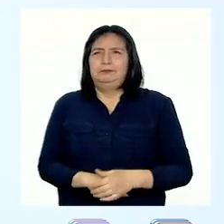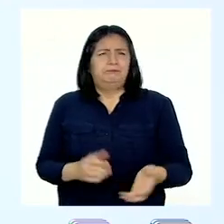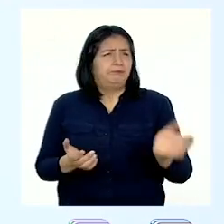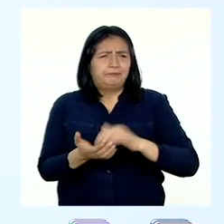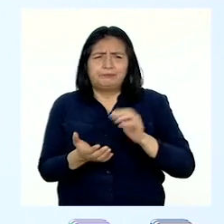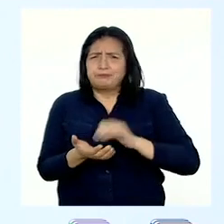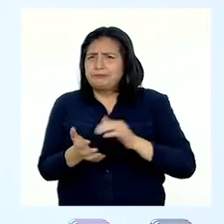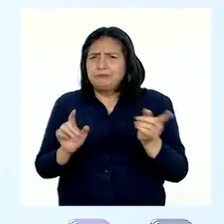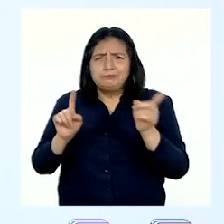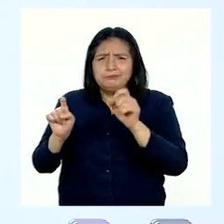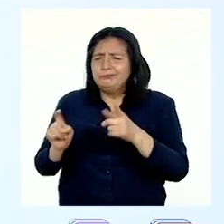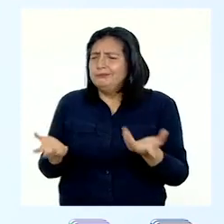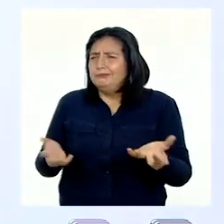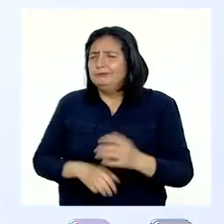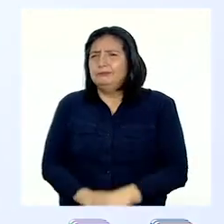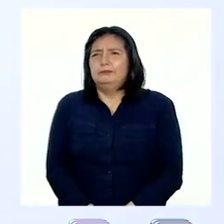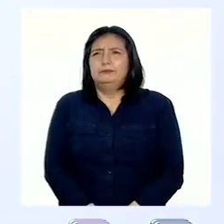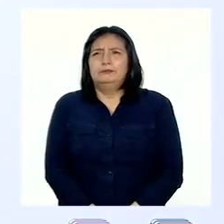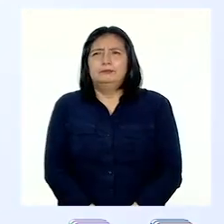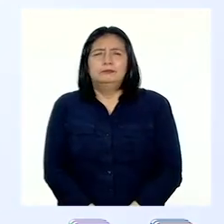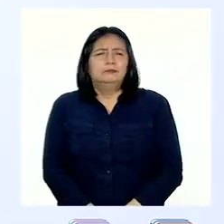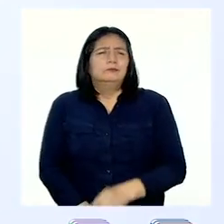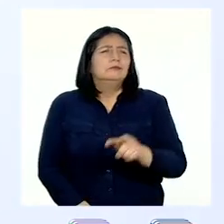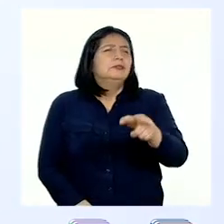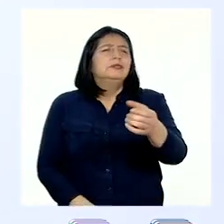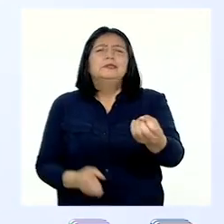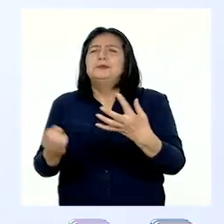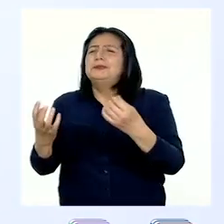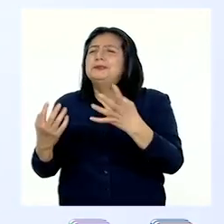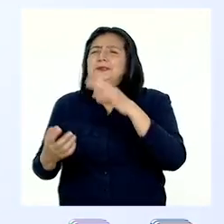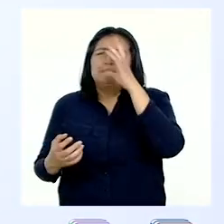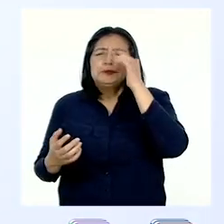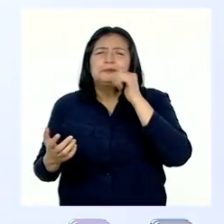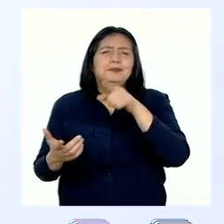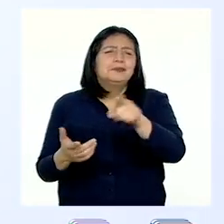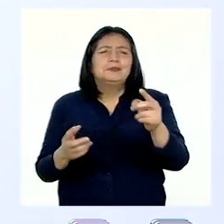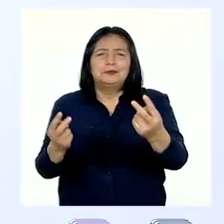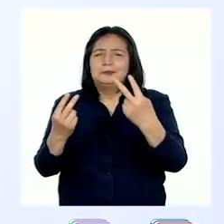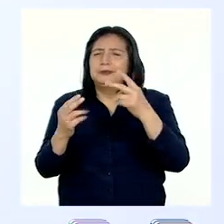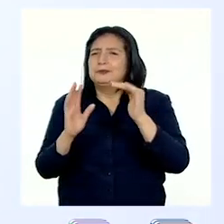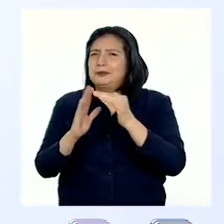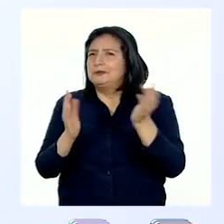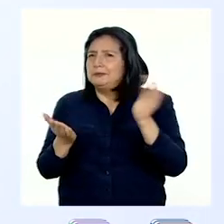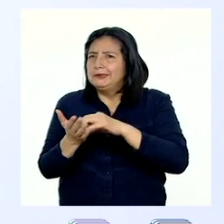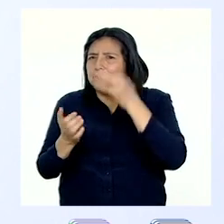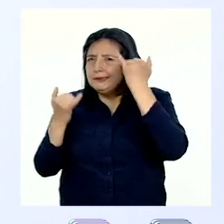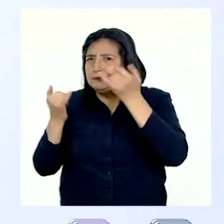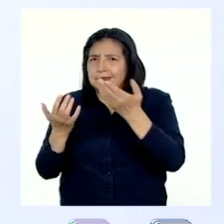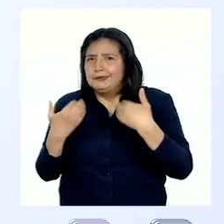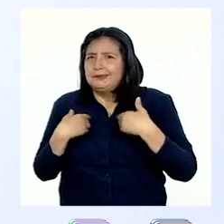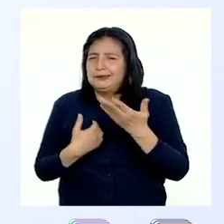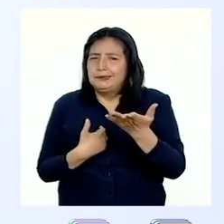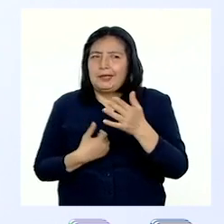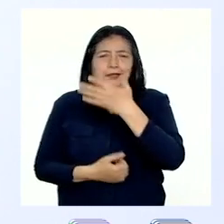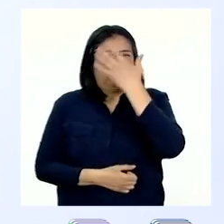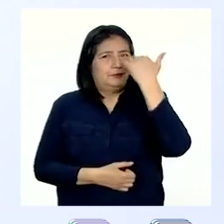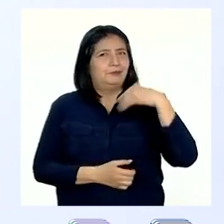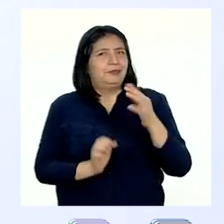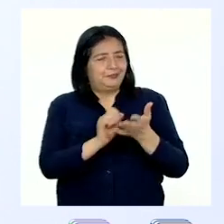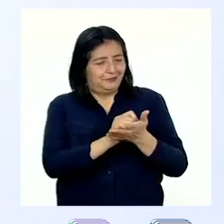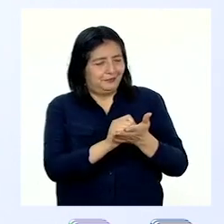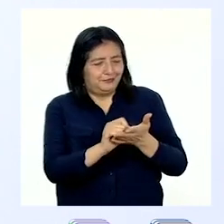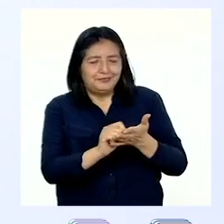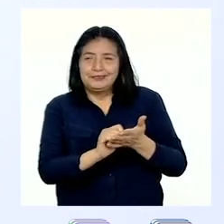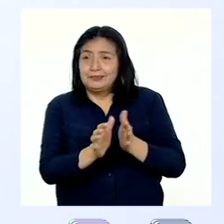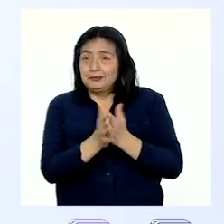otras preguntas podemos realizar? ¿Qué dicen, chicas y chicos que nos ven en casa? ¿Tienen más ideas? No olviden anotarlas